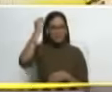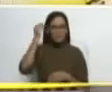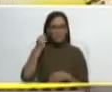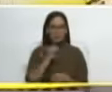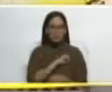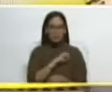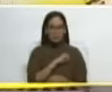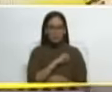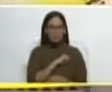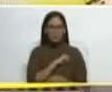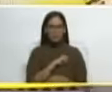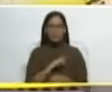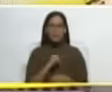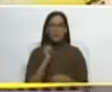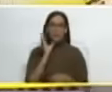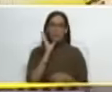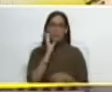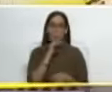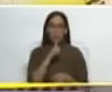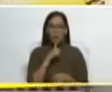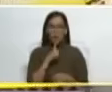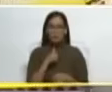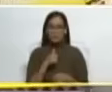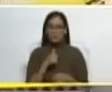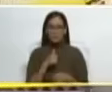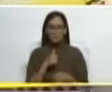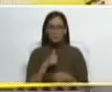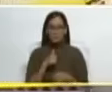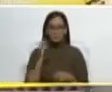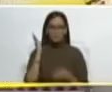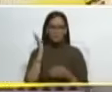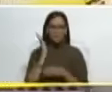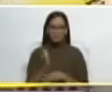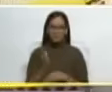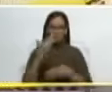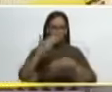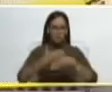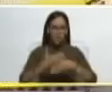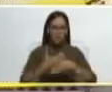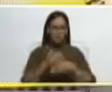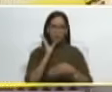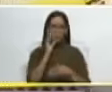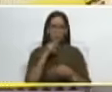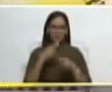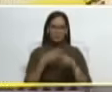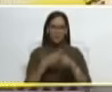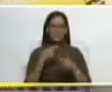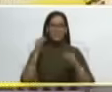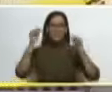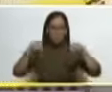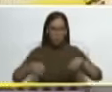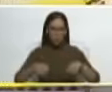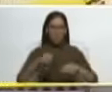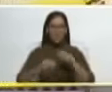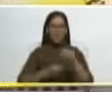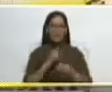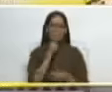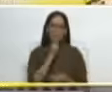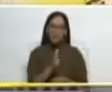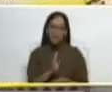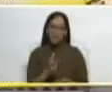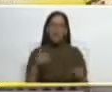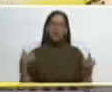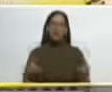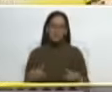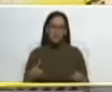No hay sanción, no hay amenaza que hoy por hoy le haga daño al